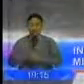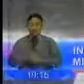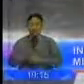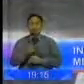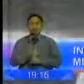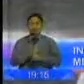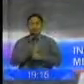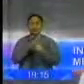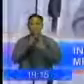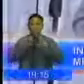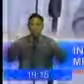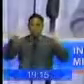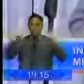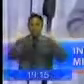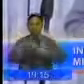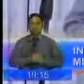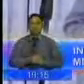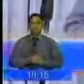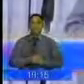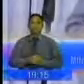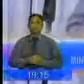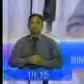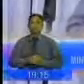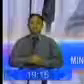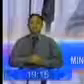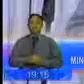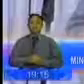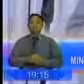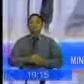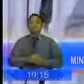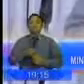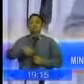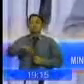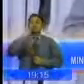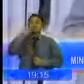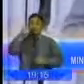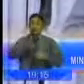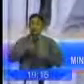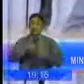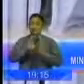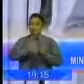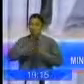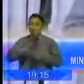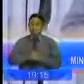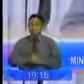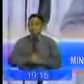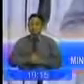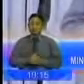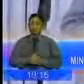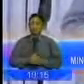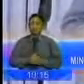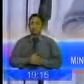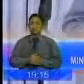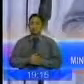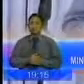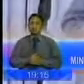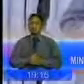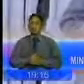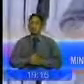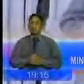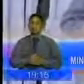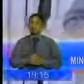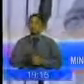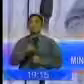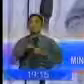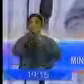cuidado del medio ambiente. Se reduce el uso de combustibles fósiles. Evitaremos el botar al ambiente